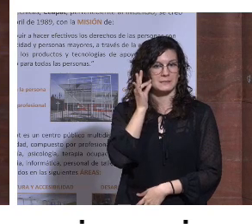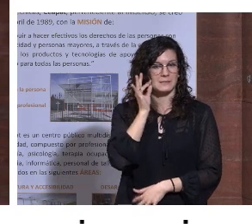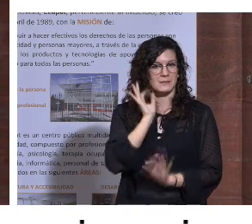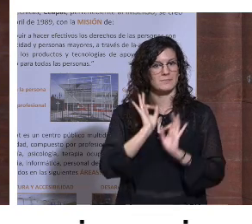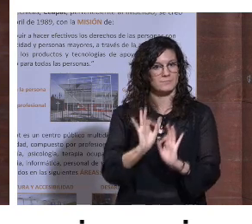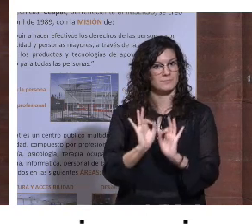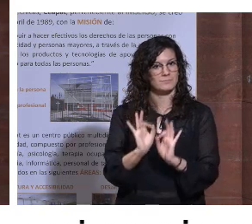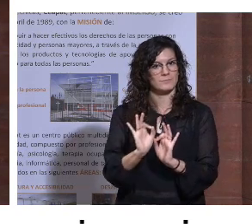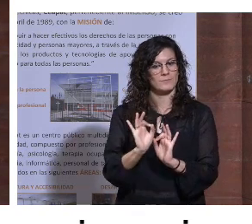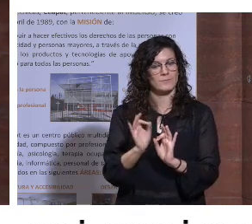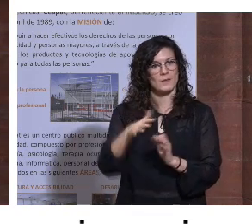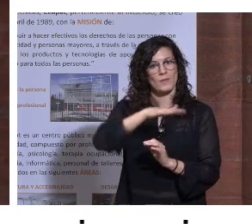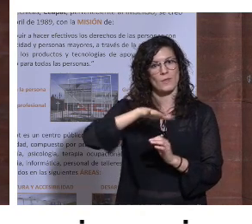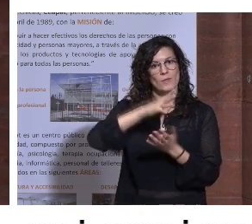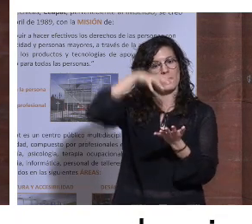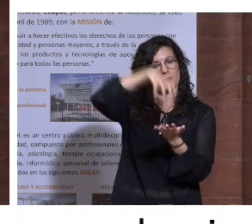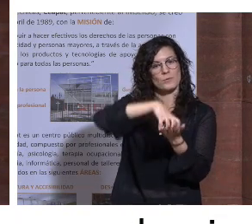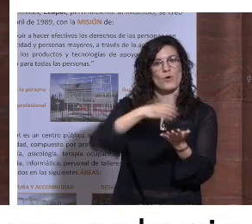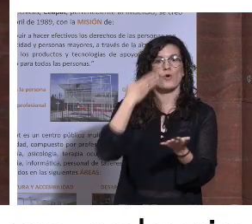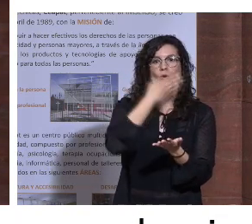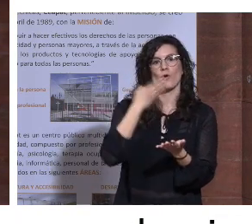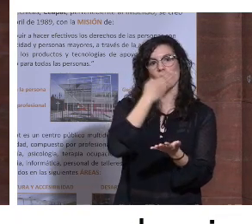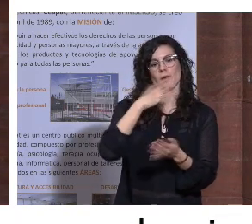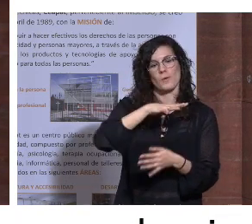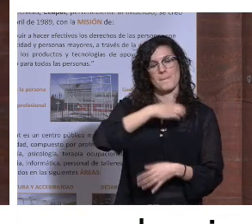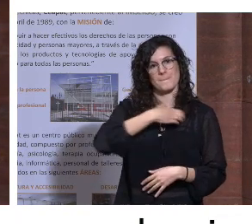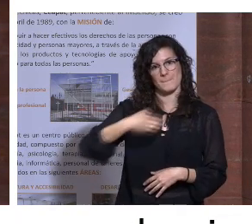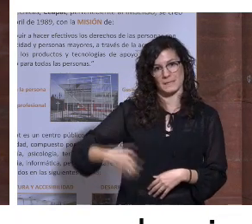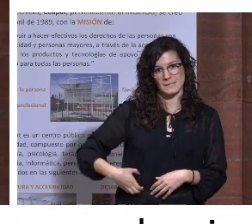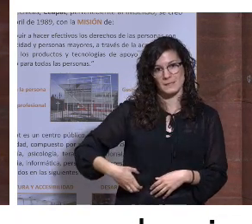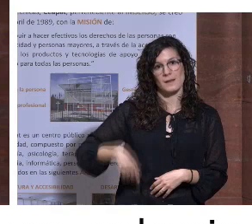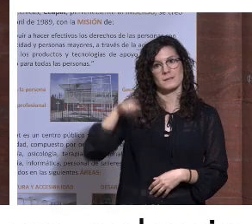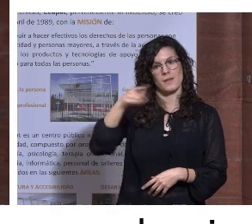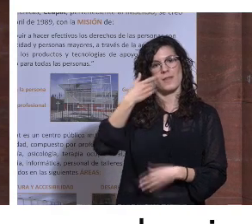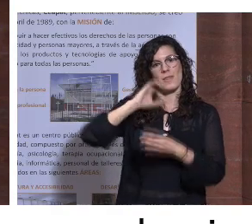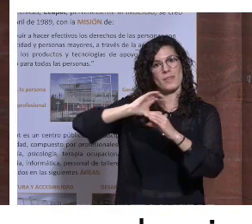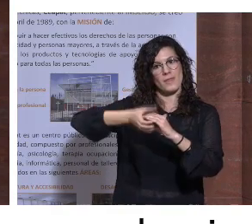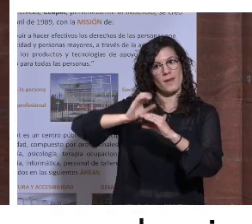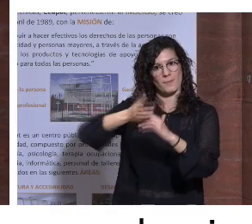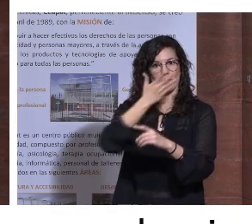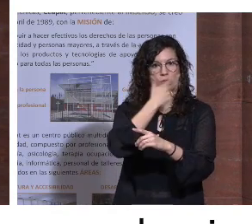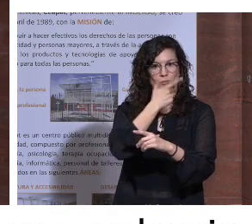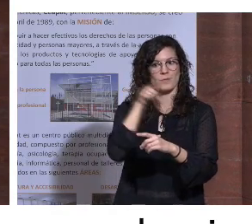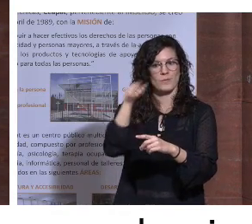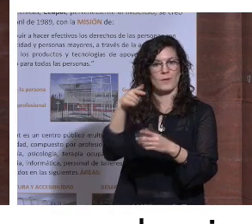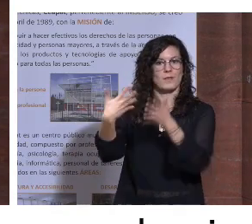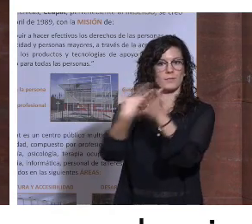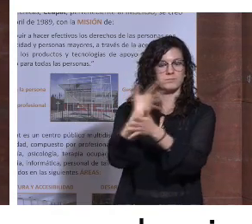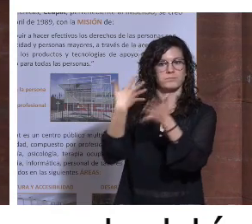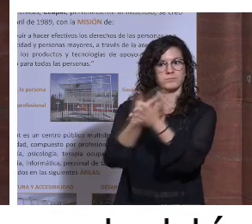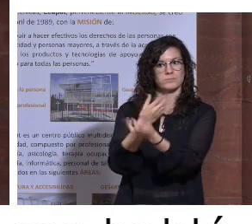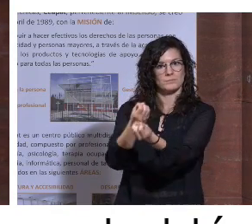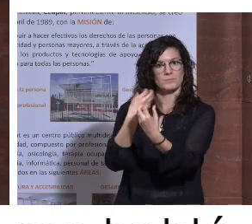maestra en un colegio de Vallecas, conocía el CEAPAT y me habló, me dijo, lo